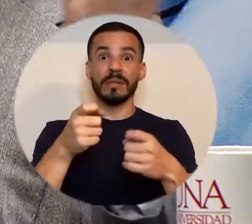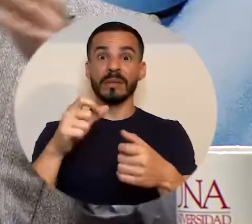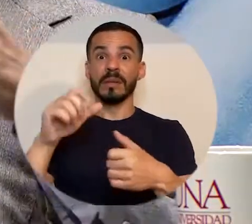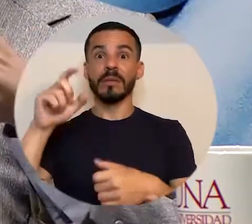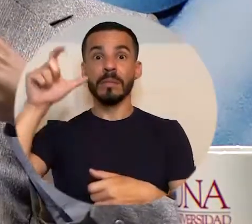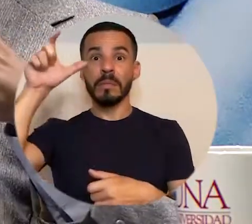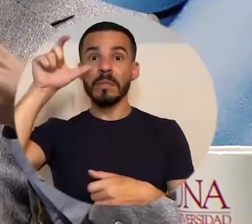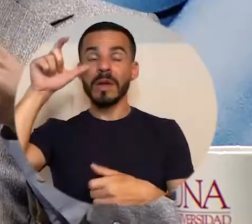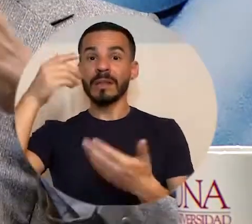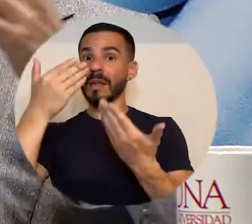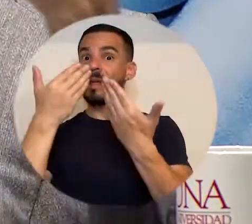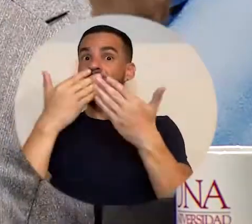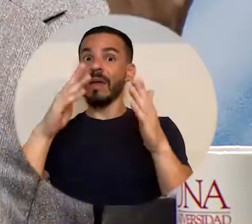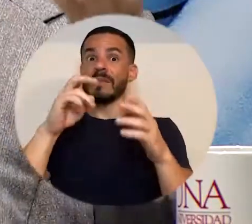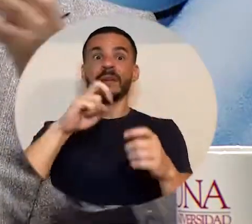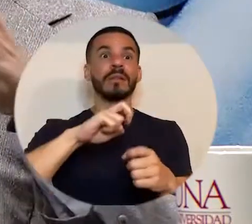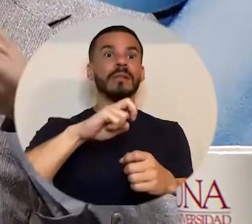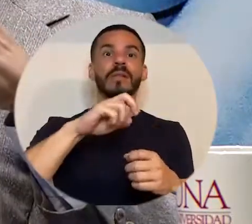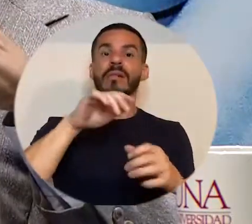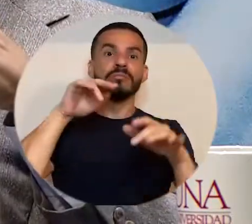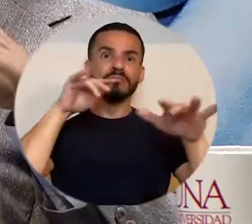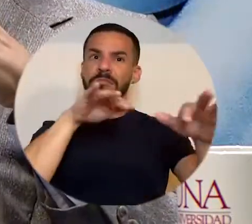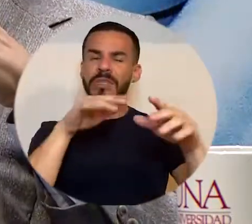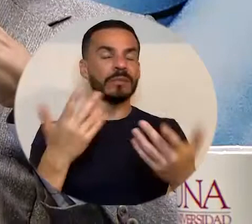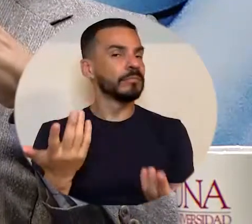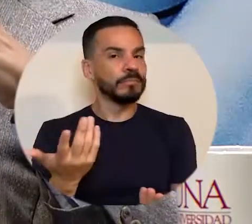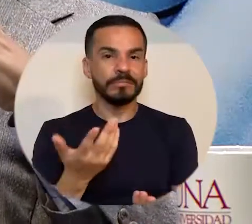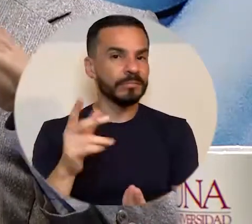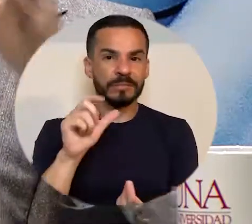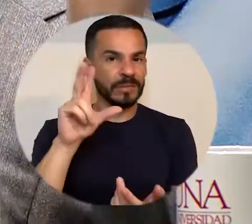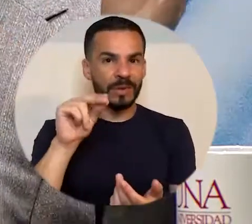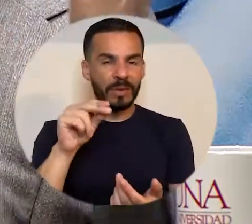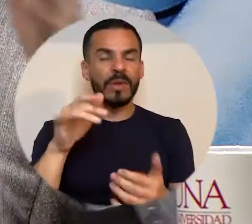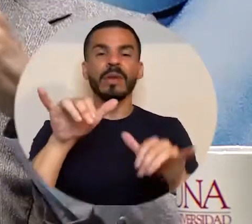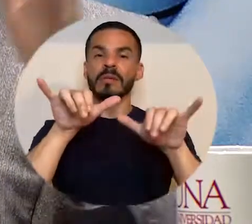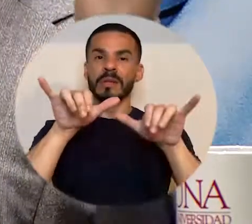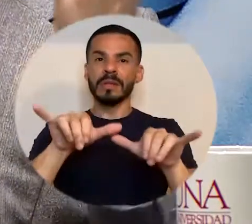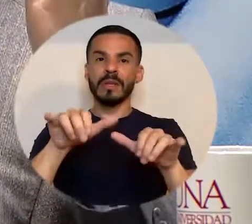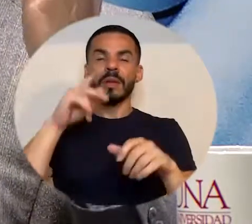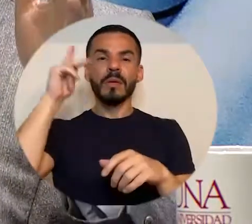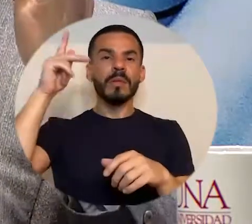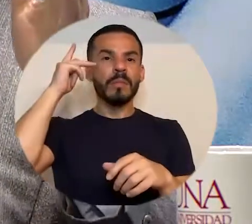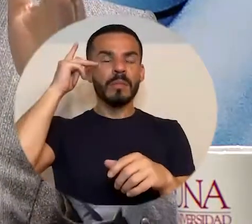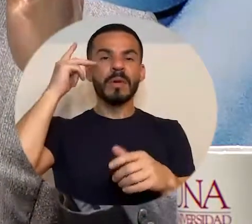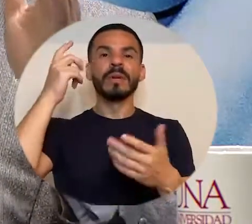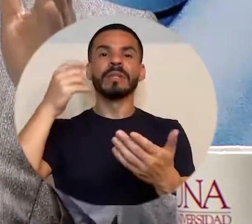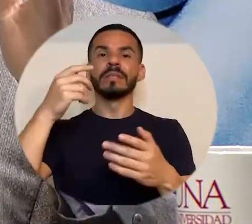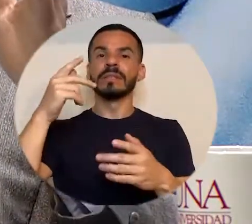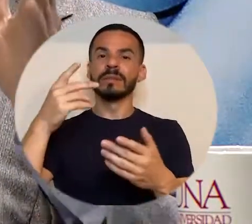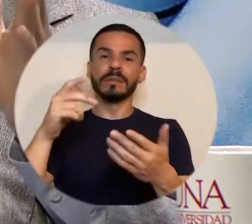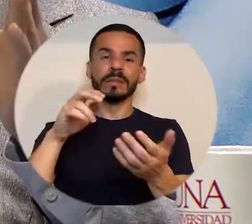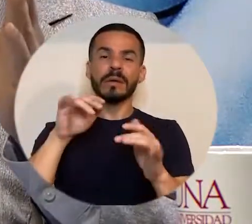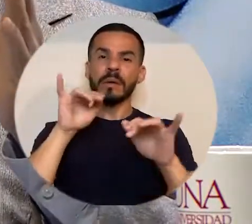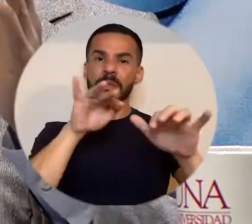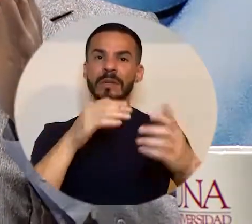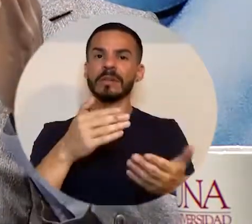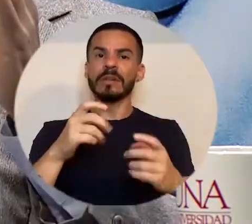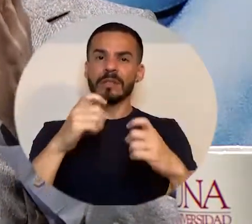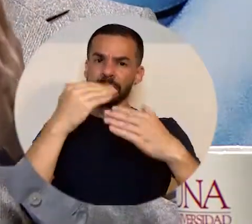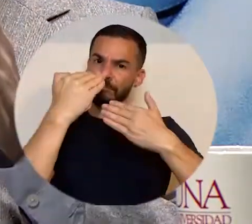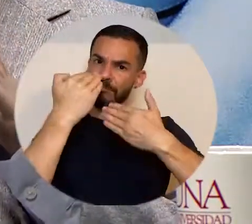que la administración Biden sea una administración abierta a la migración. No. Para nada, va a seguir manteniendo una política